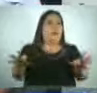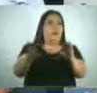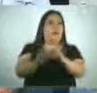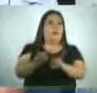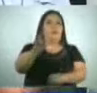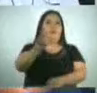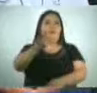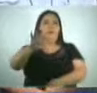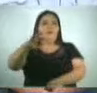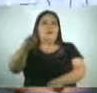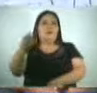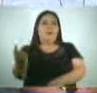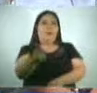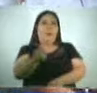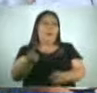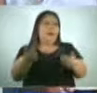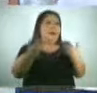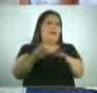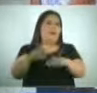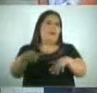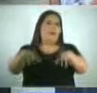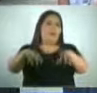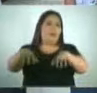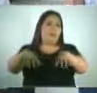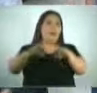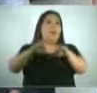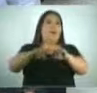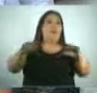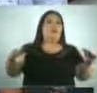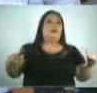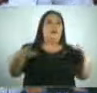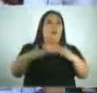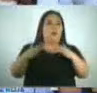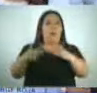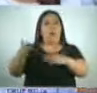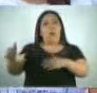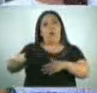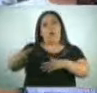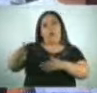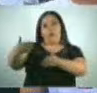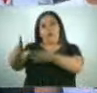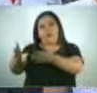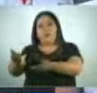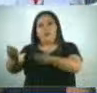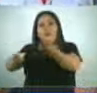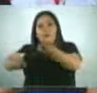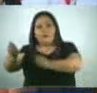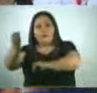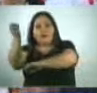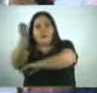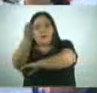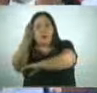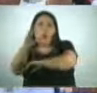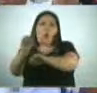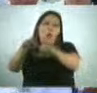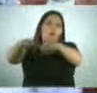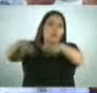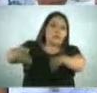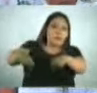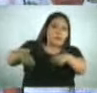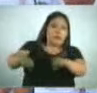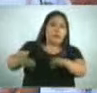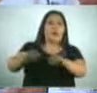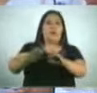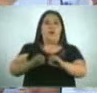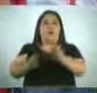personas estacionadas en puestos de socorro. Pero tenemos puestos de avanzada a través de ambulancias o a través de unidades motorizadas, asimismo como de la unidad